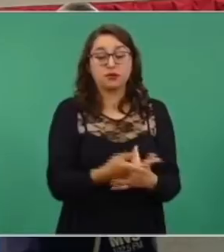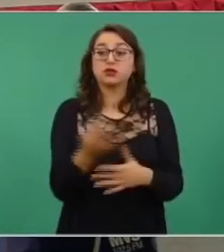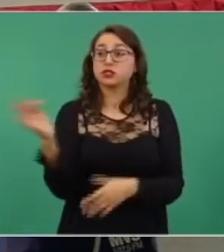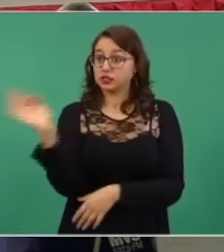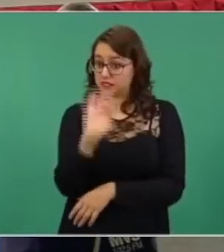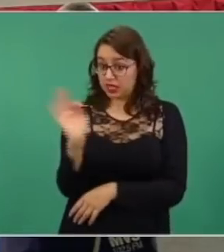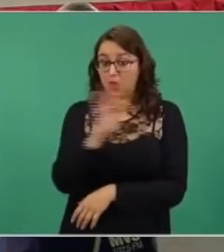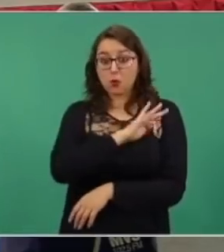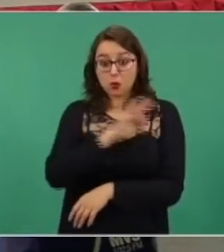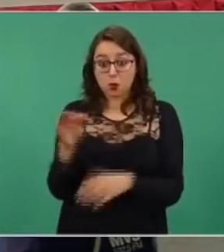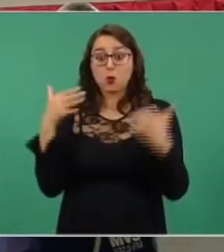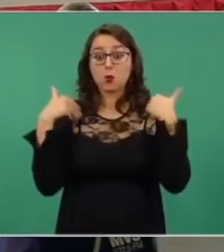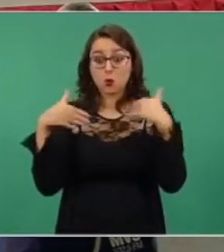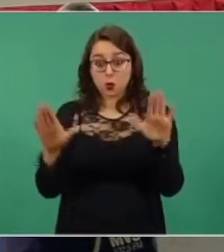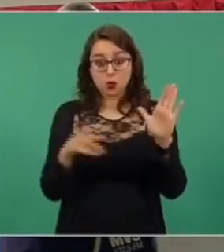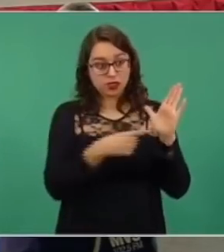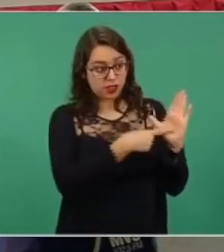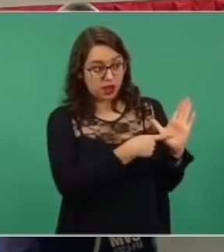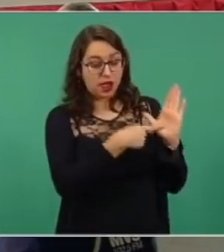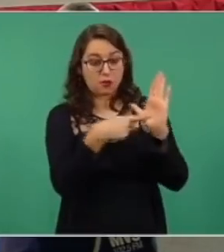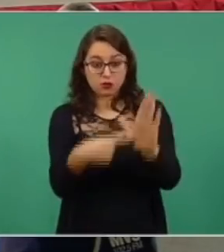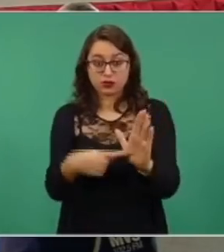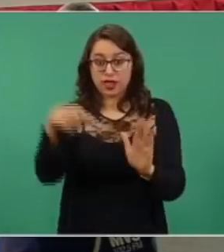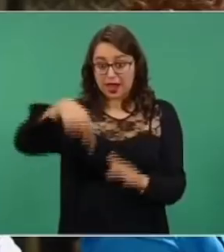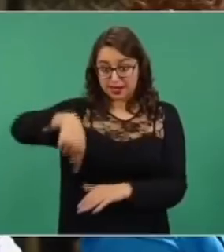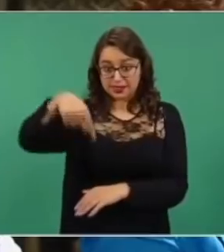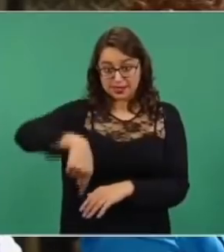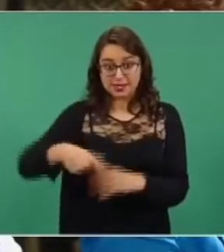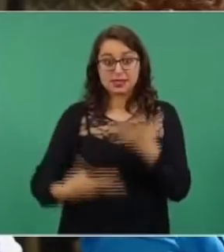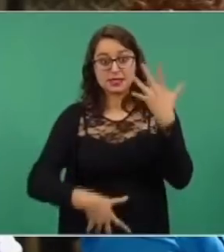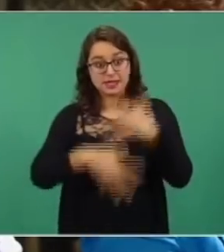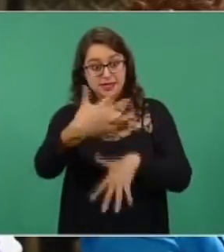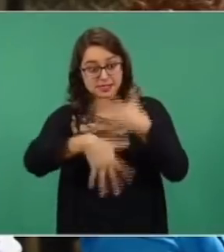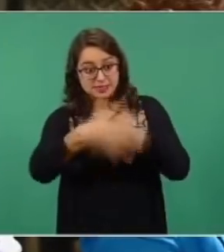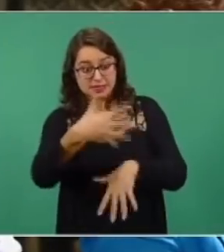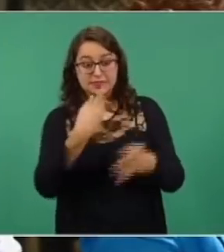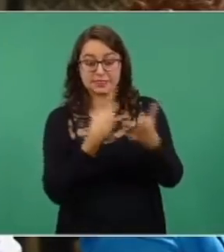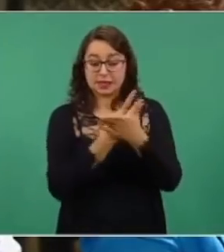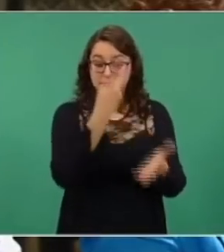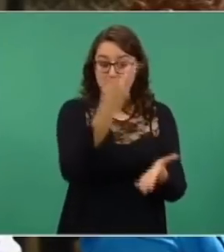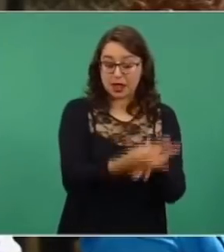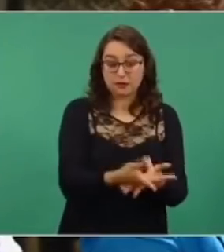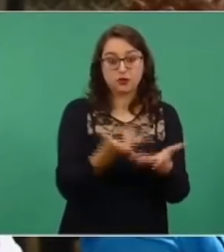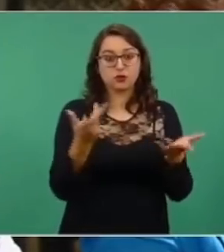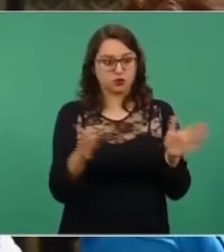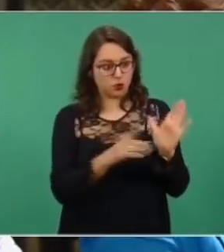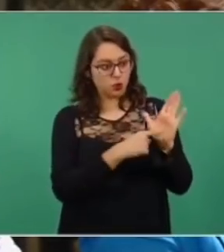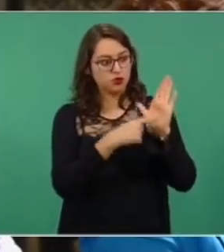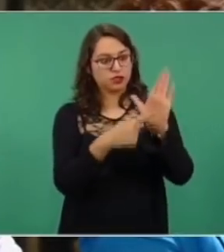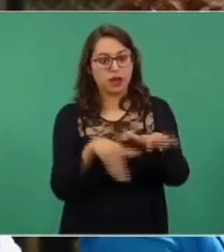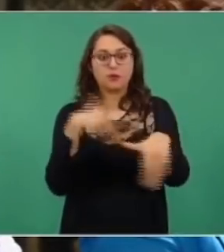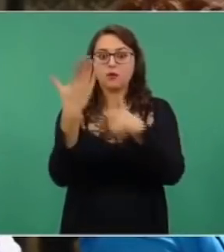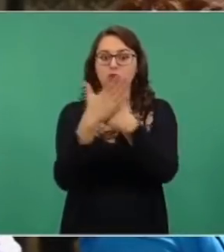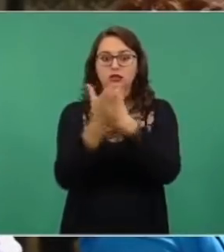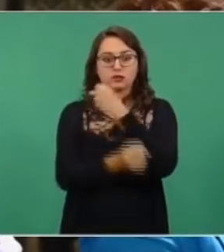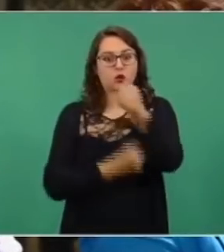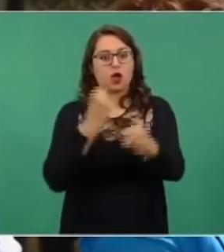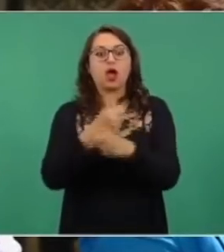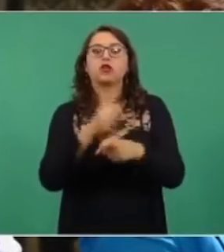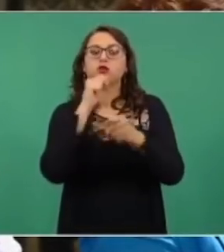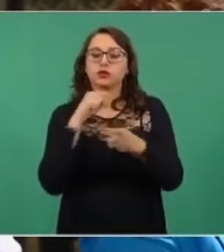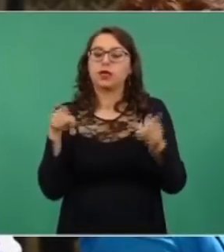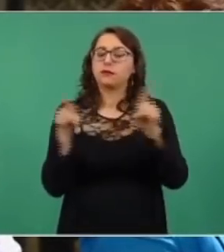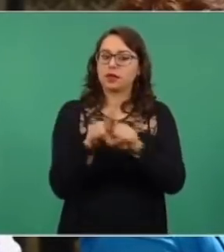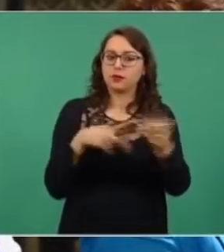presentar algunos de estos, por ejemplo, los galardonados o los que están nominados para ser galardonados, pues también para que se conozcan